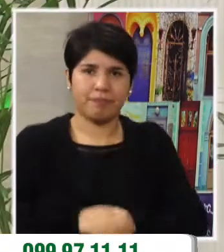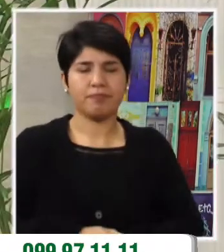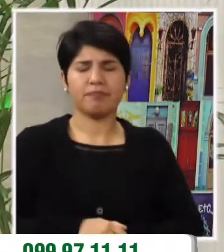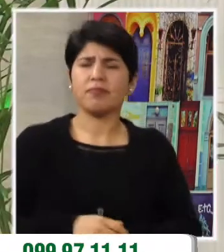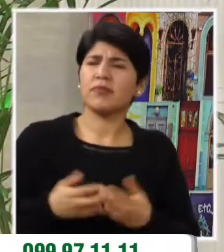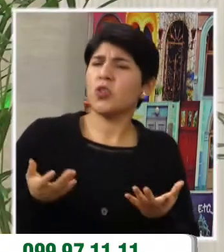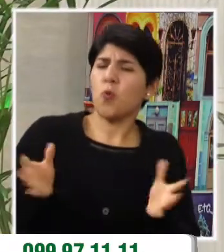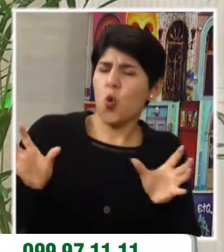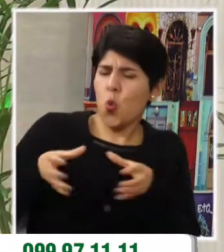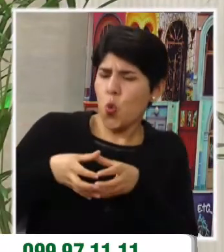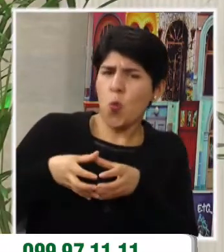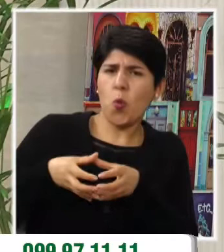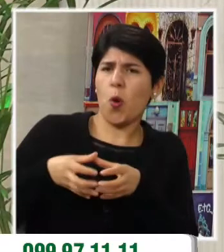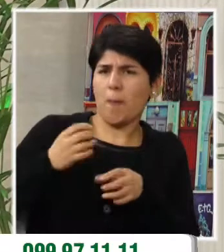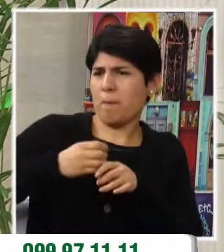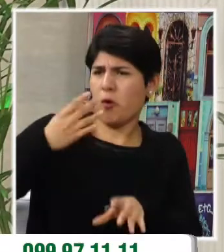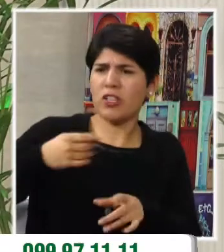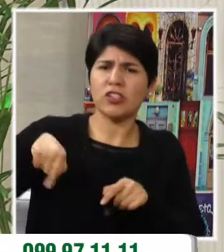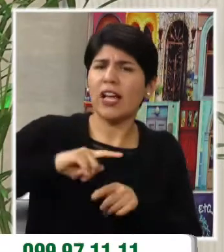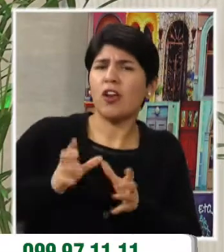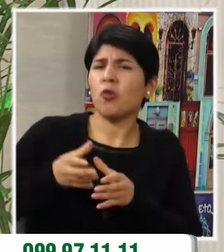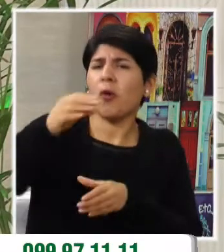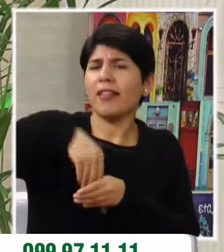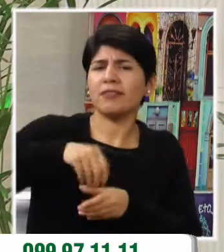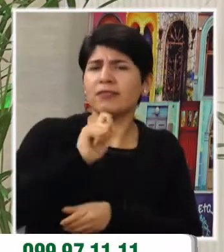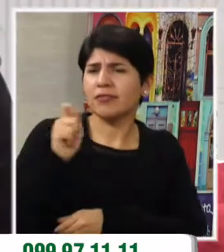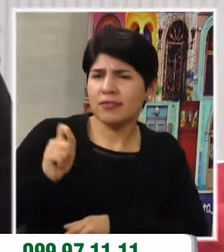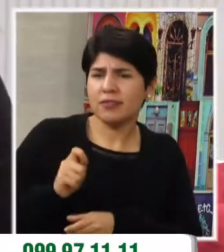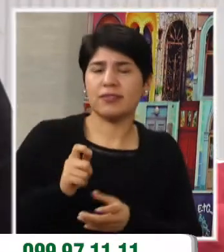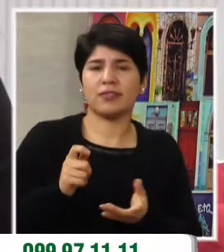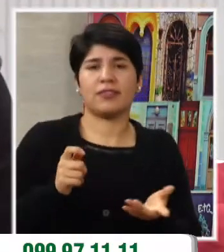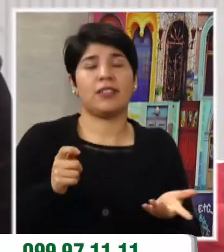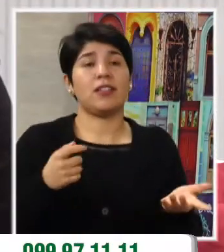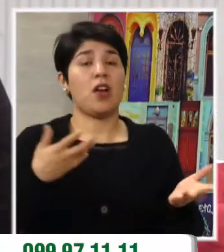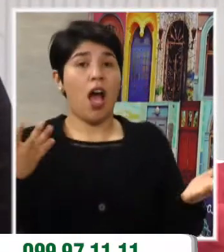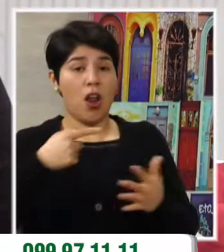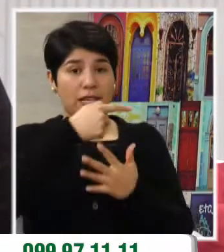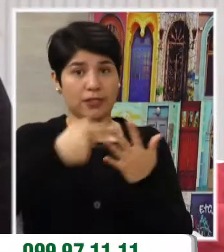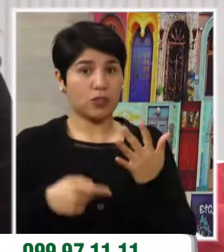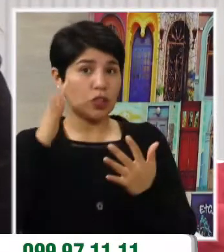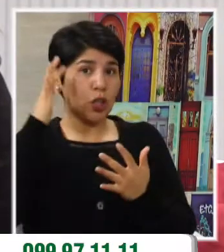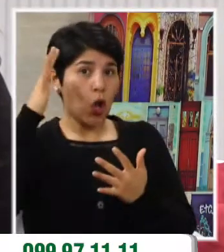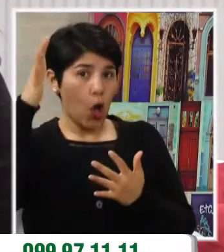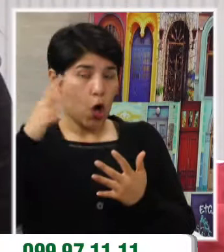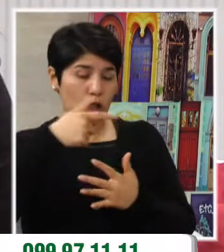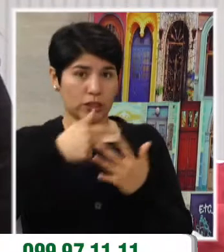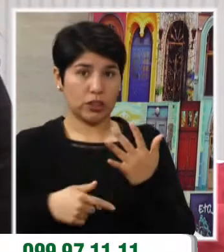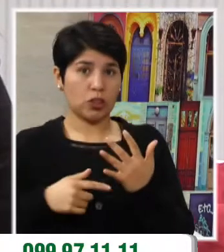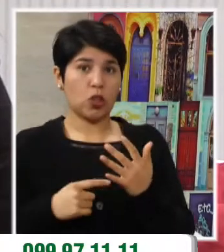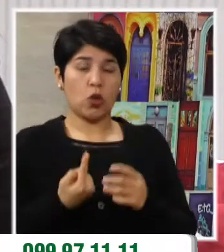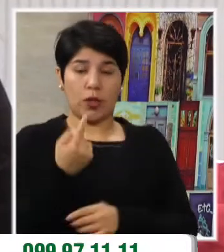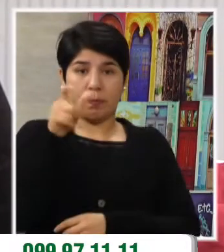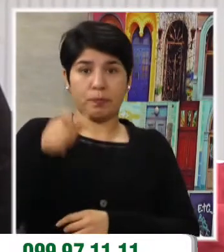compuesto todo este equipo de profesionales que acompañan y asesoran a la persona y en este momento tenemos cinco psicólogos una